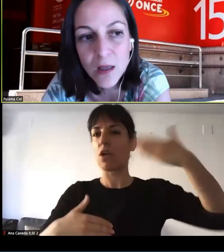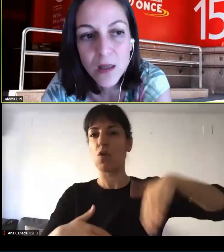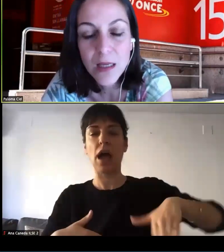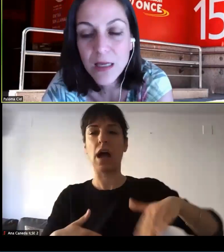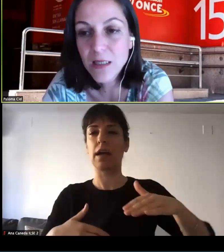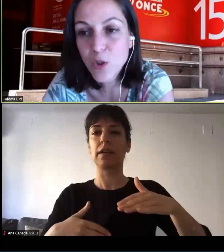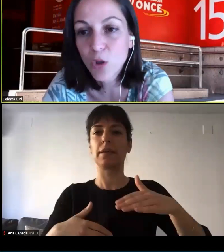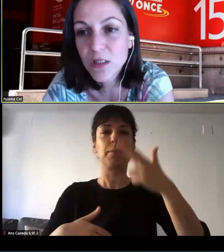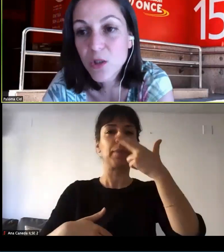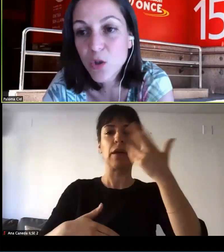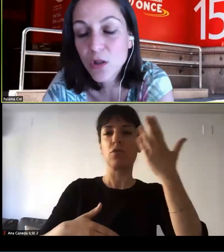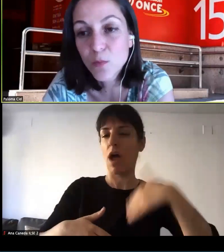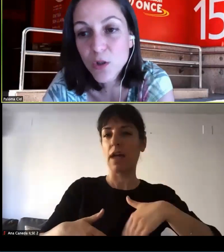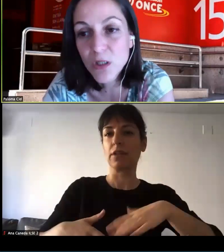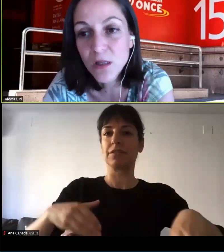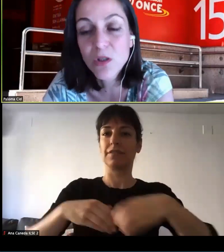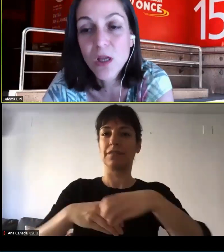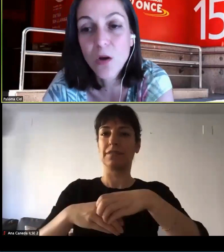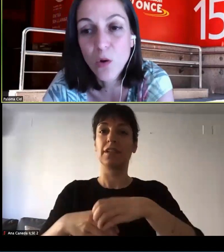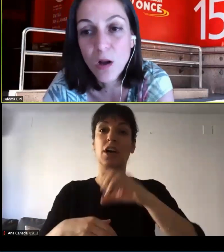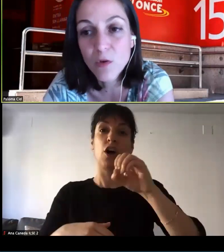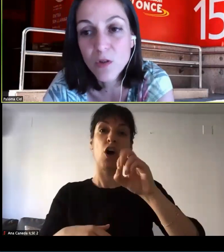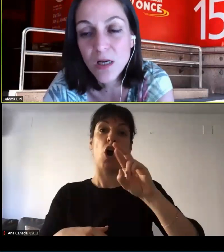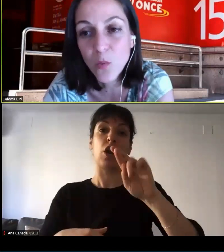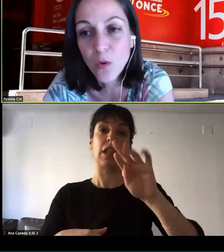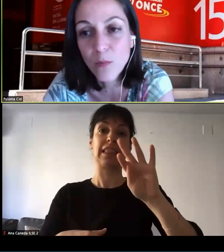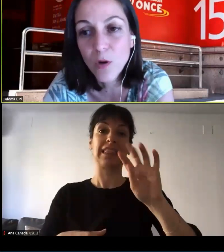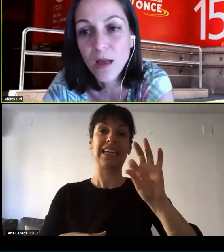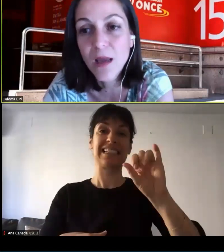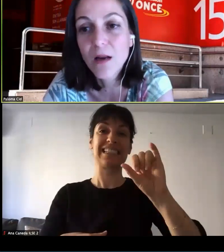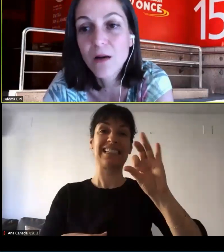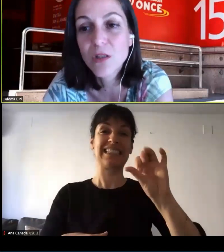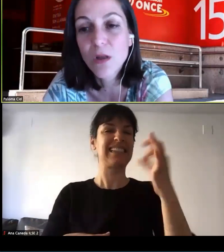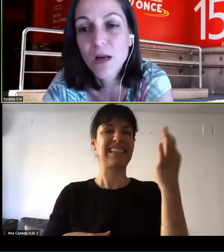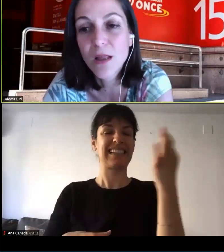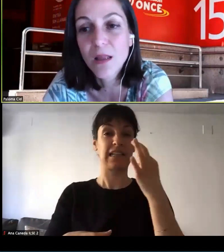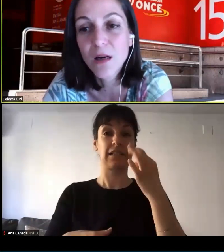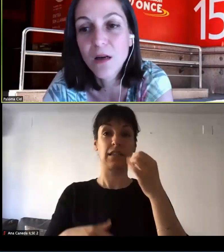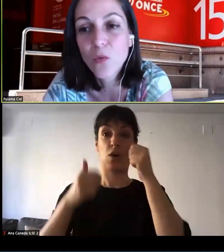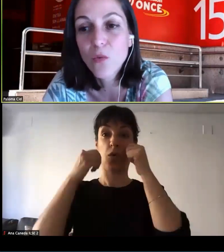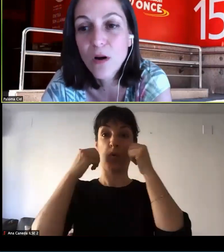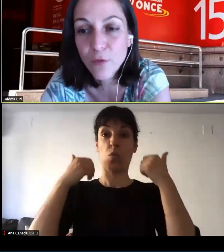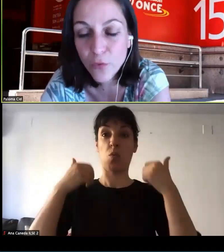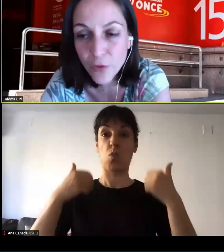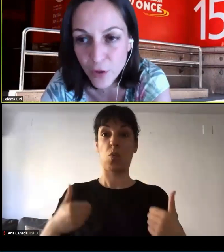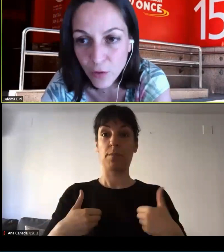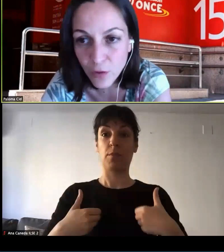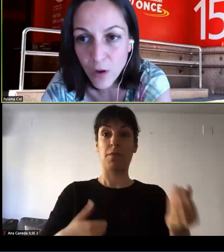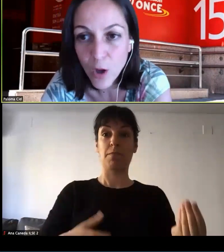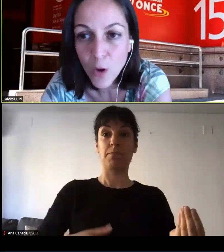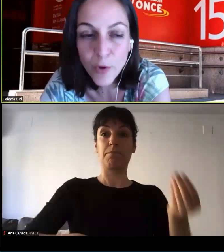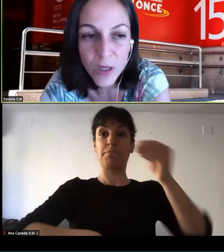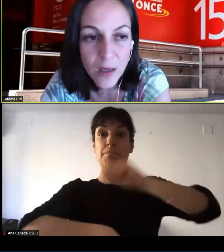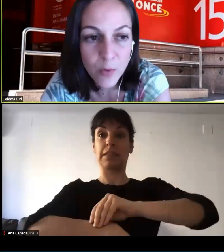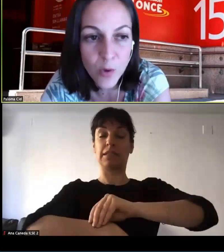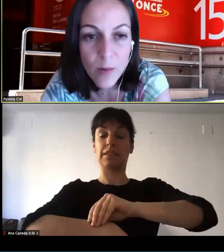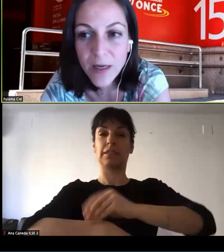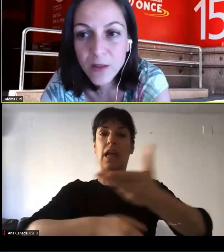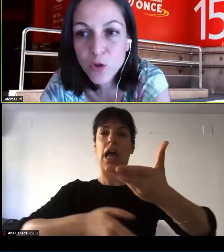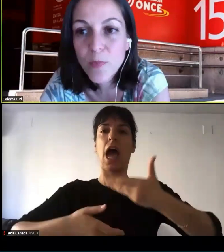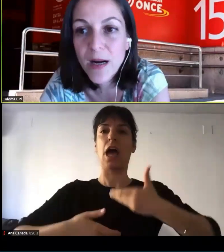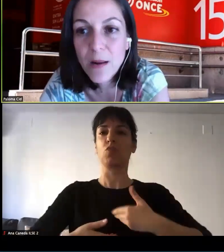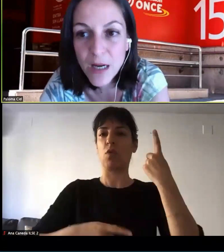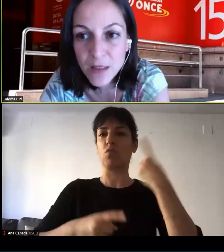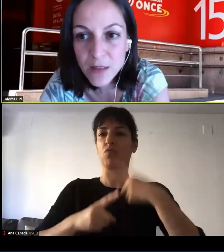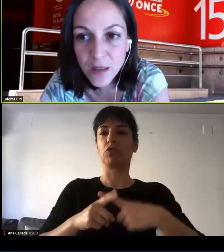etc. Y las órtesis son dispositivos que colocamos en el cuerpo que nos ayudan a hacer una función. Por ejemplo,